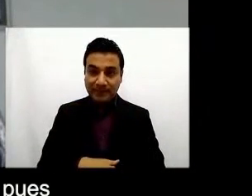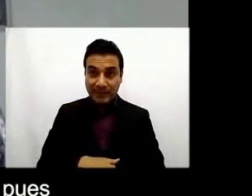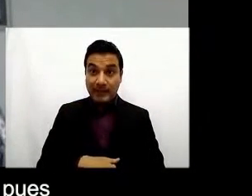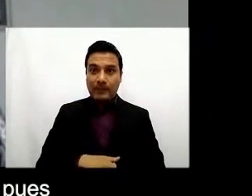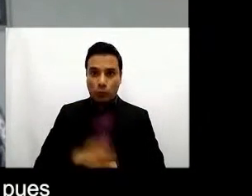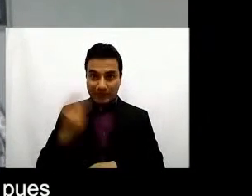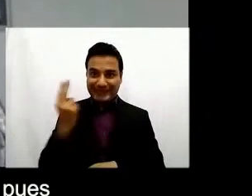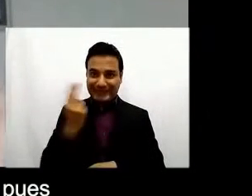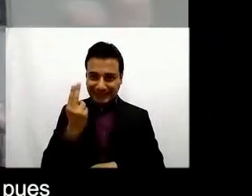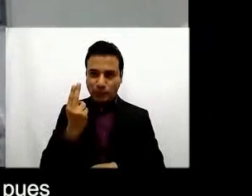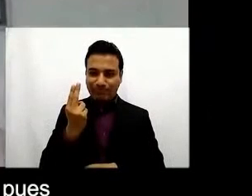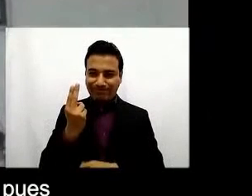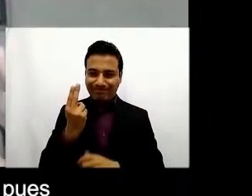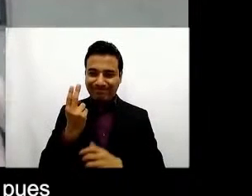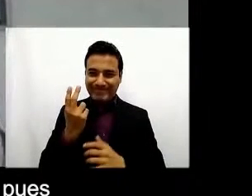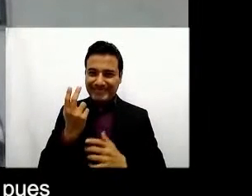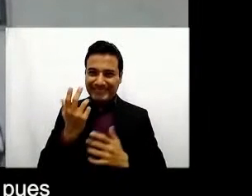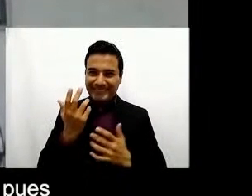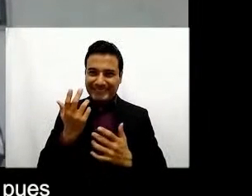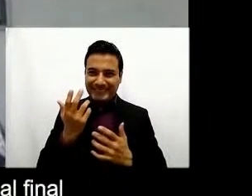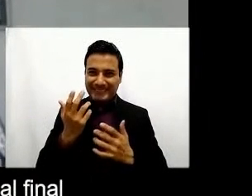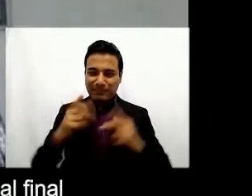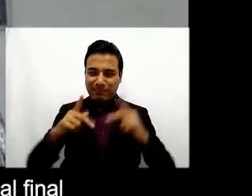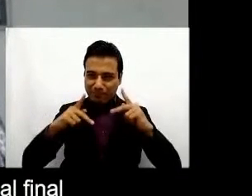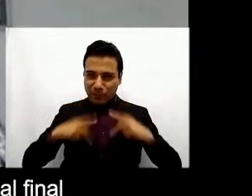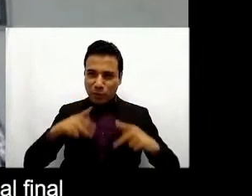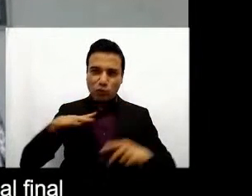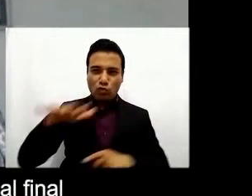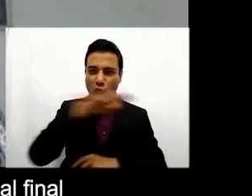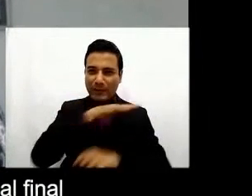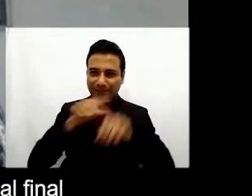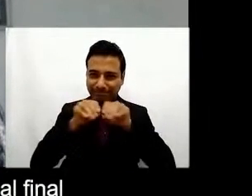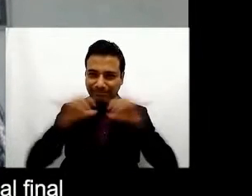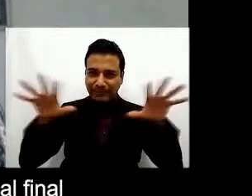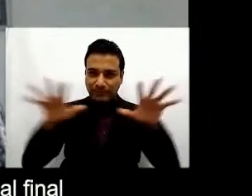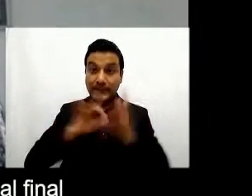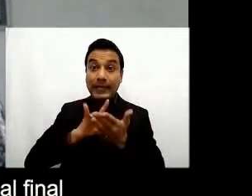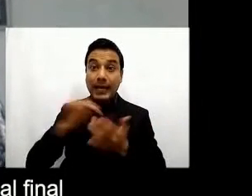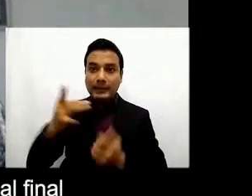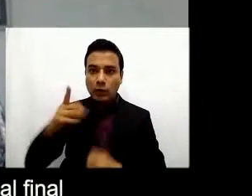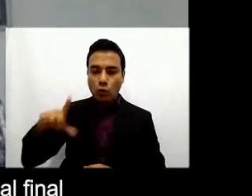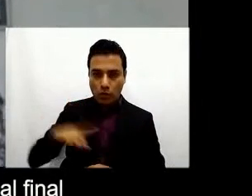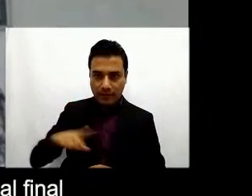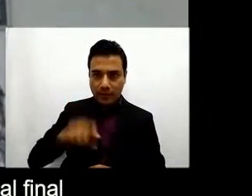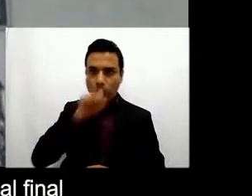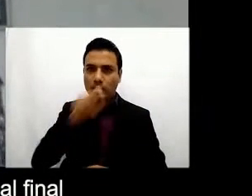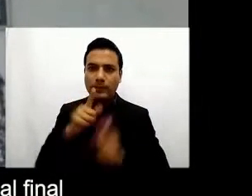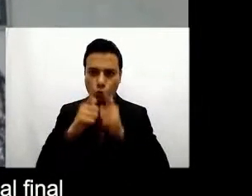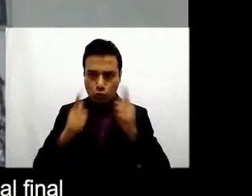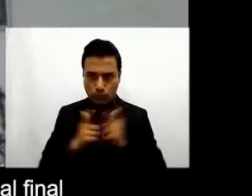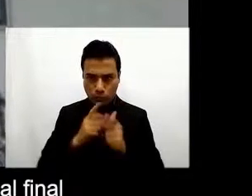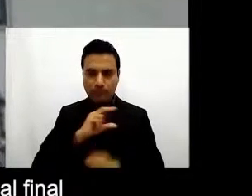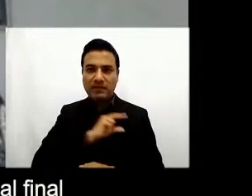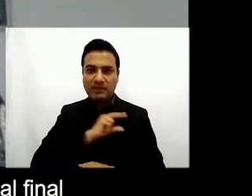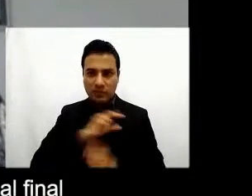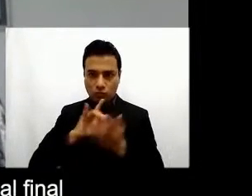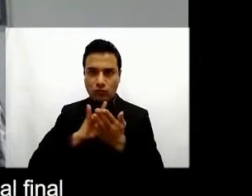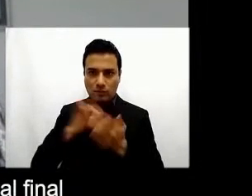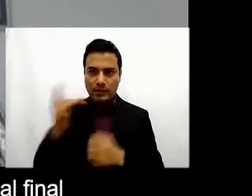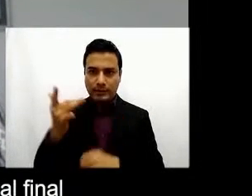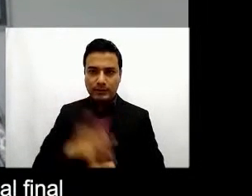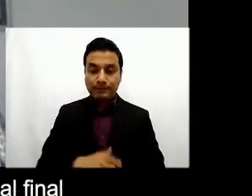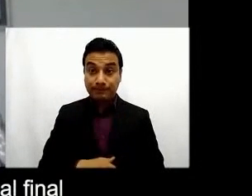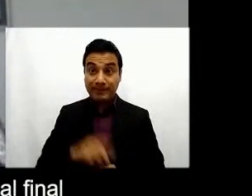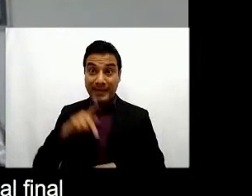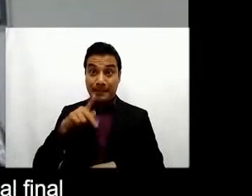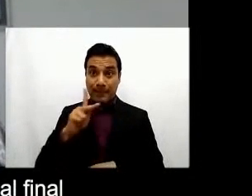aterrizarla pues han sido variados, no solo del gobierno, sino también de la instancia privada. Pero bueno, al final, en las